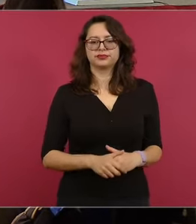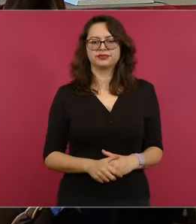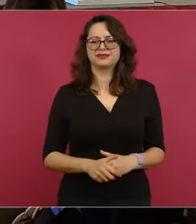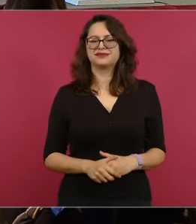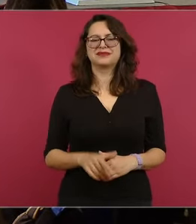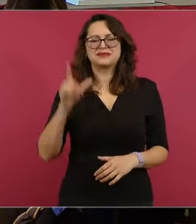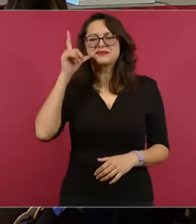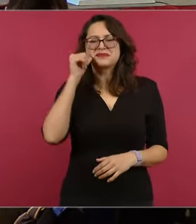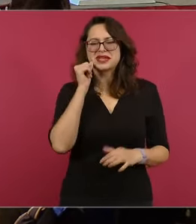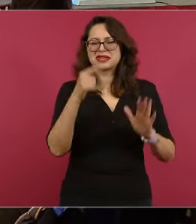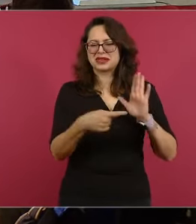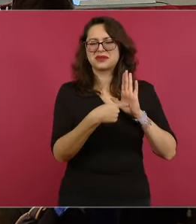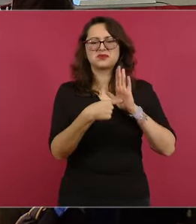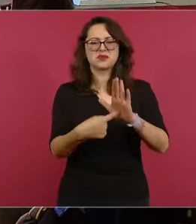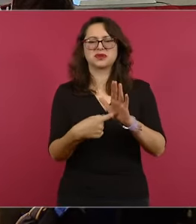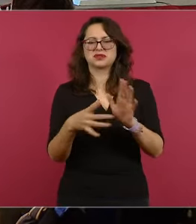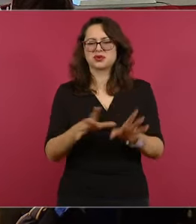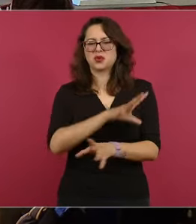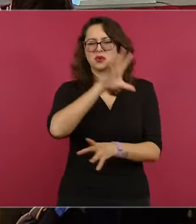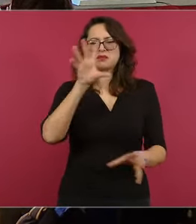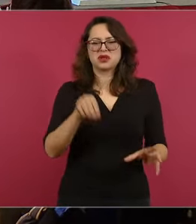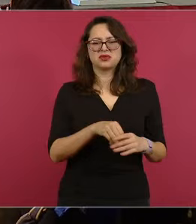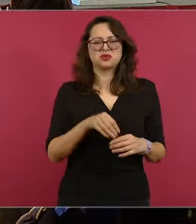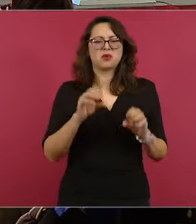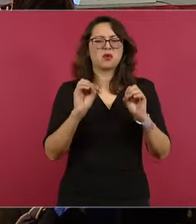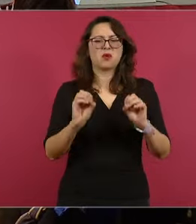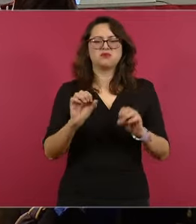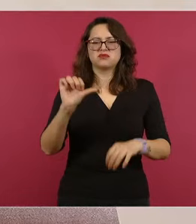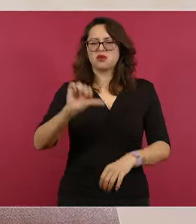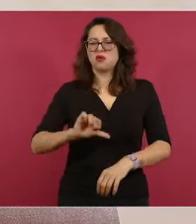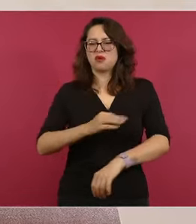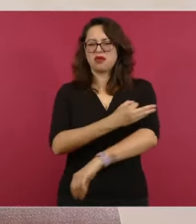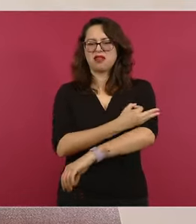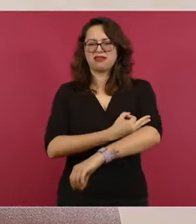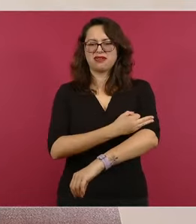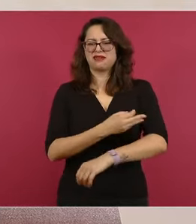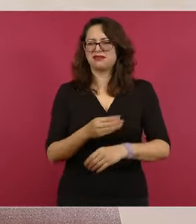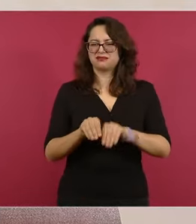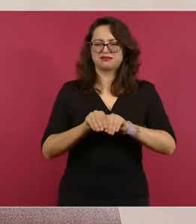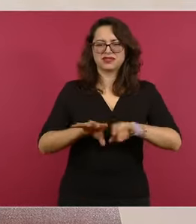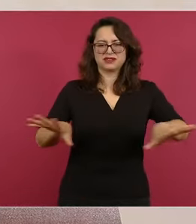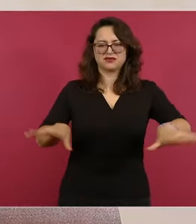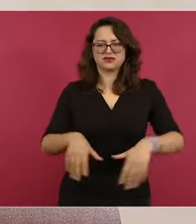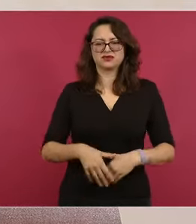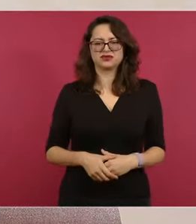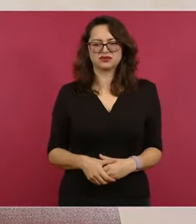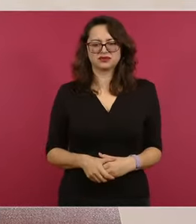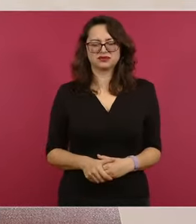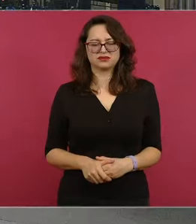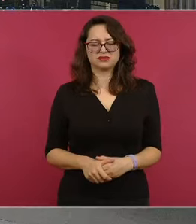Mañana les digo, les doy, hoy mismo les damos el nombre, hoy mismo, okay. Más que no.